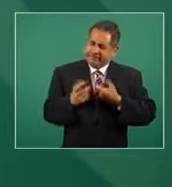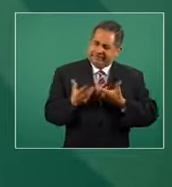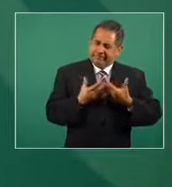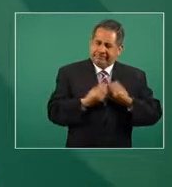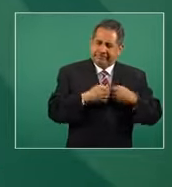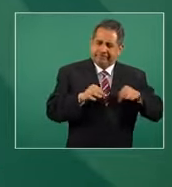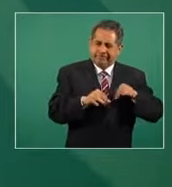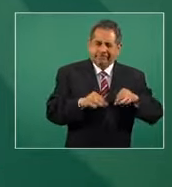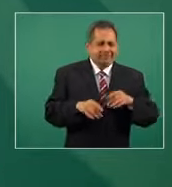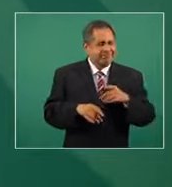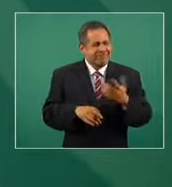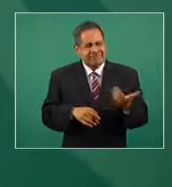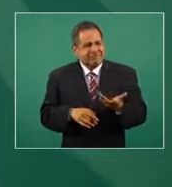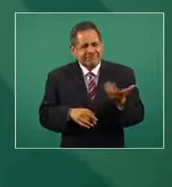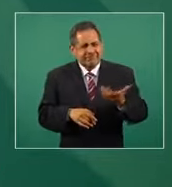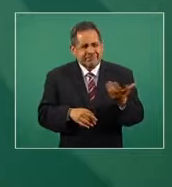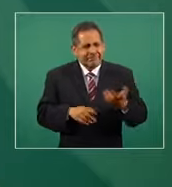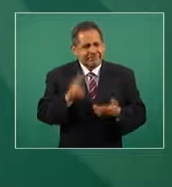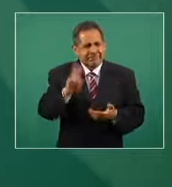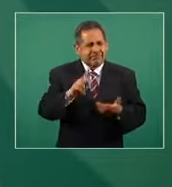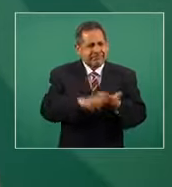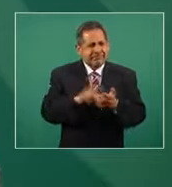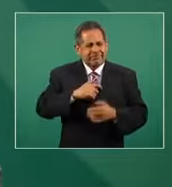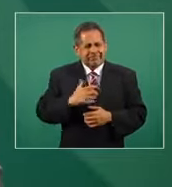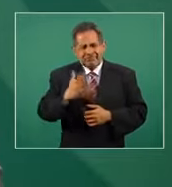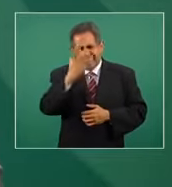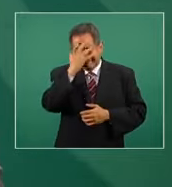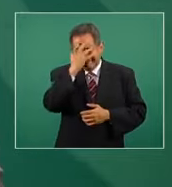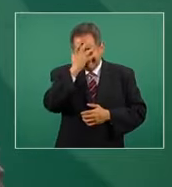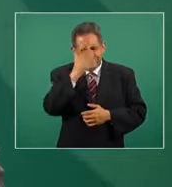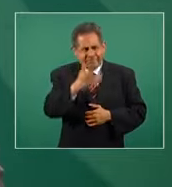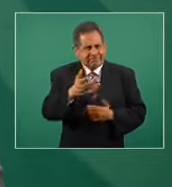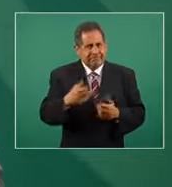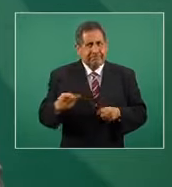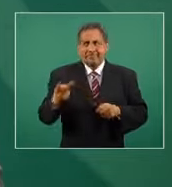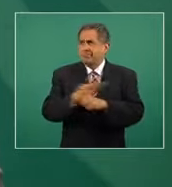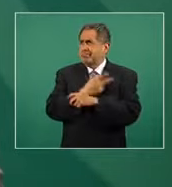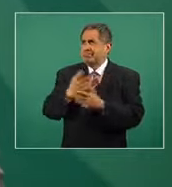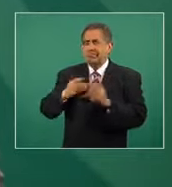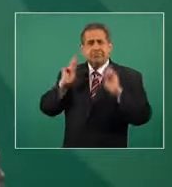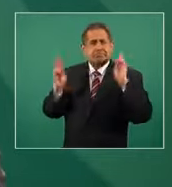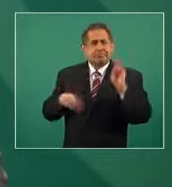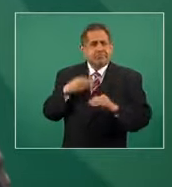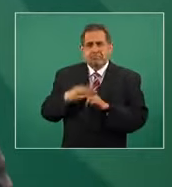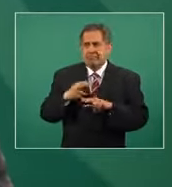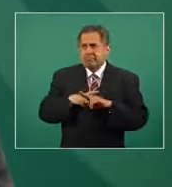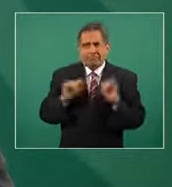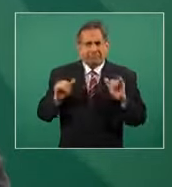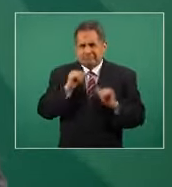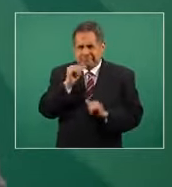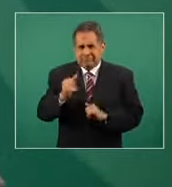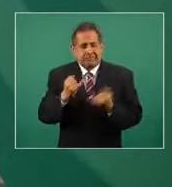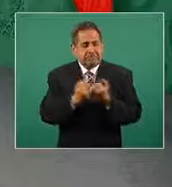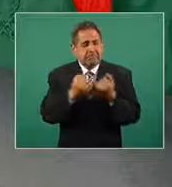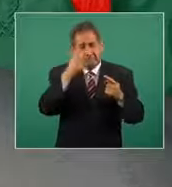O sea, algo vergonzoso, algo que no sucede en ningún país del mundo.